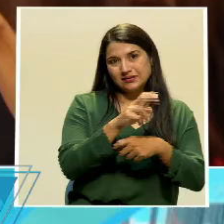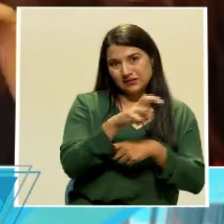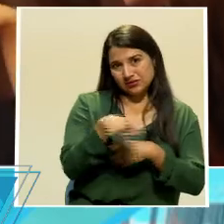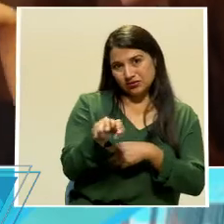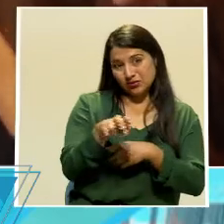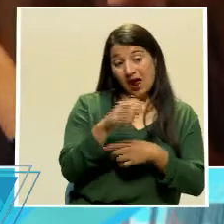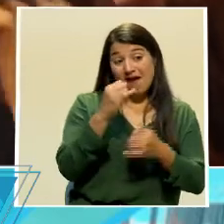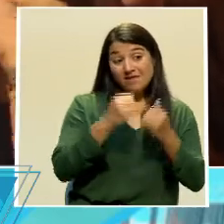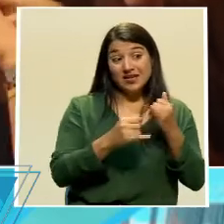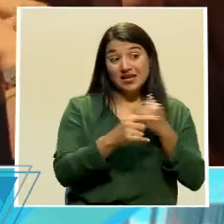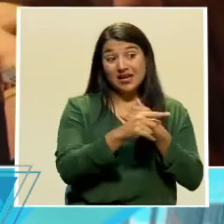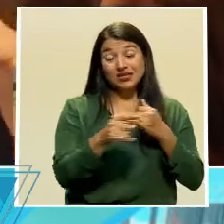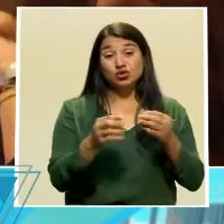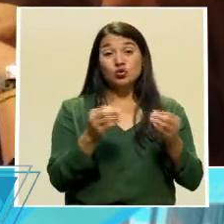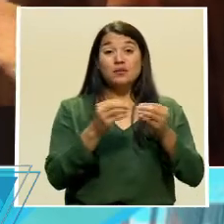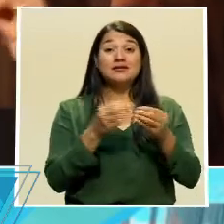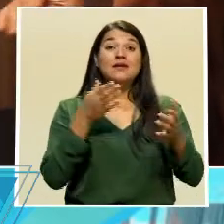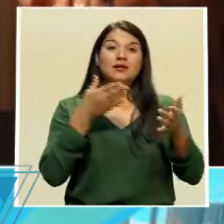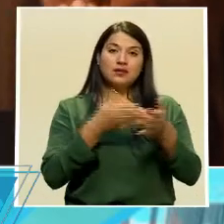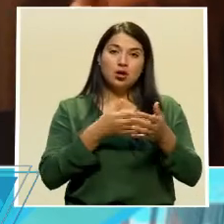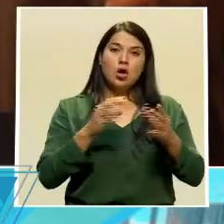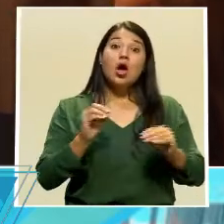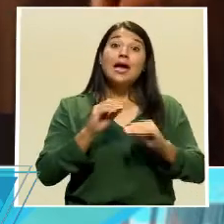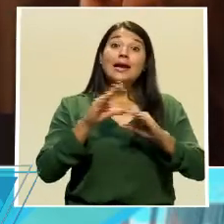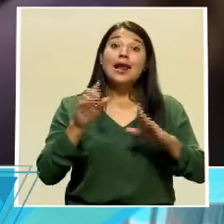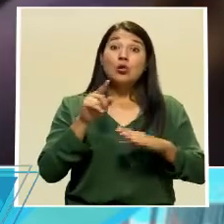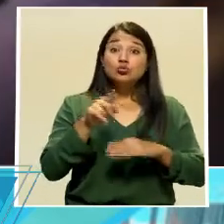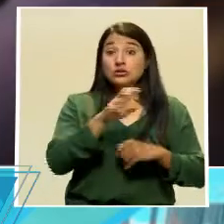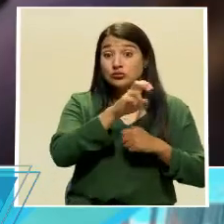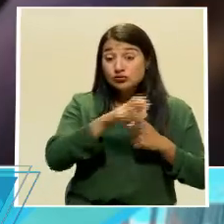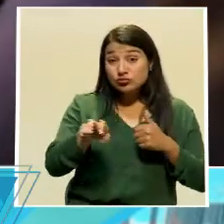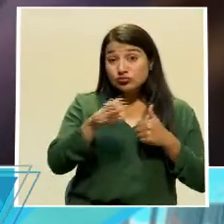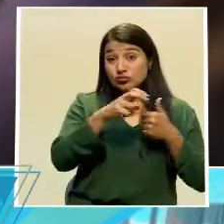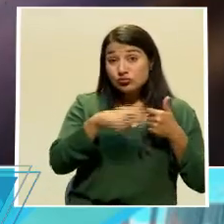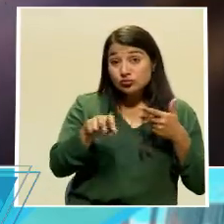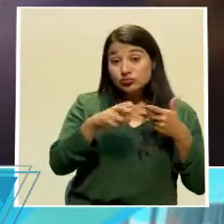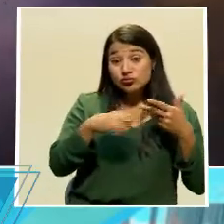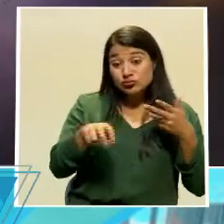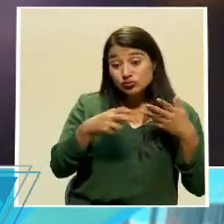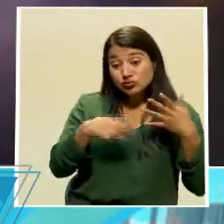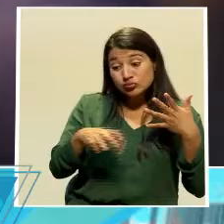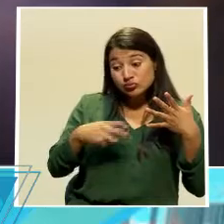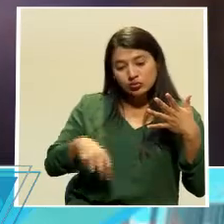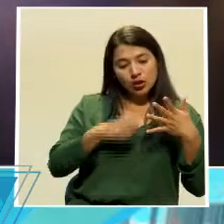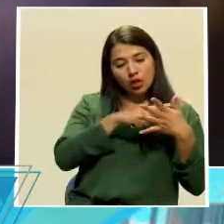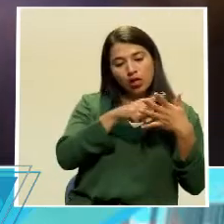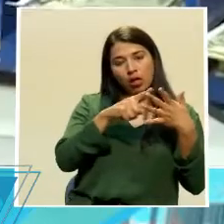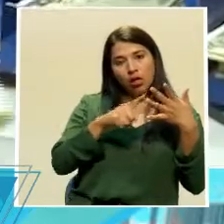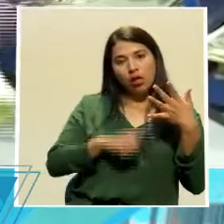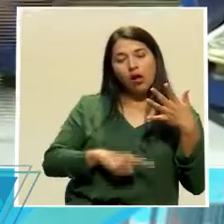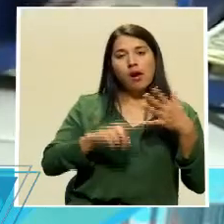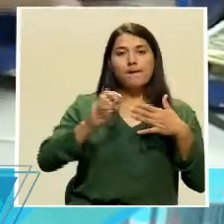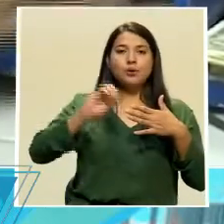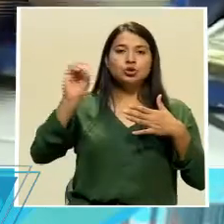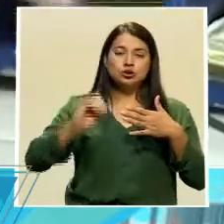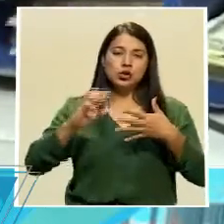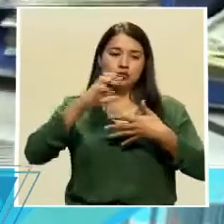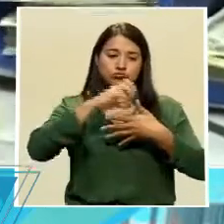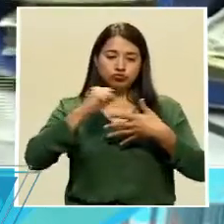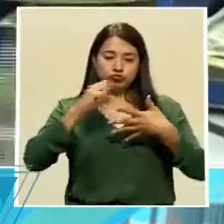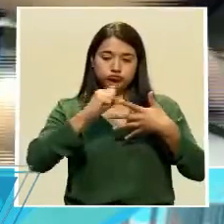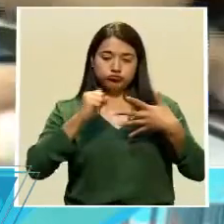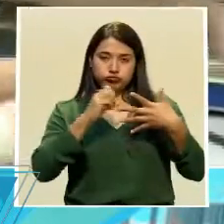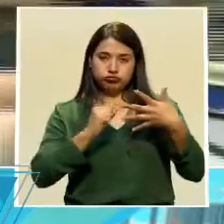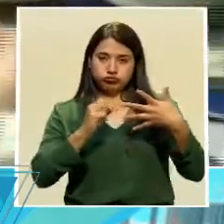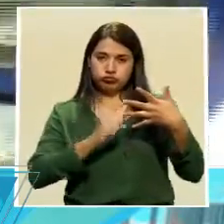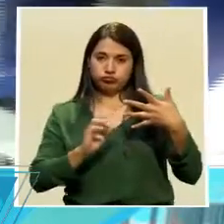supuesto, pues entre más transacciones haga usted, lógicamente vas a tener que pagar más. Las transacciones menores, pues uno puede decir que es